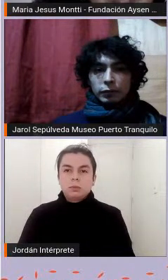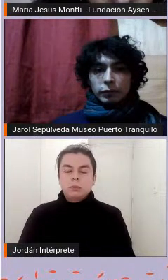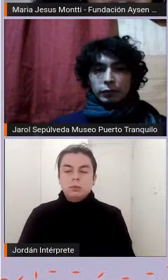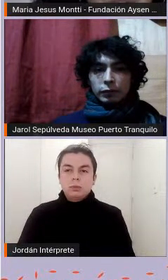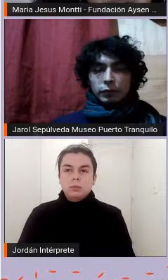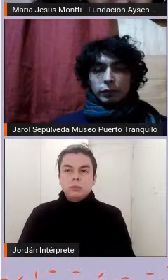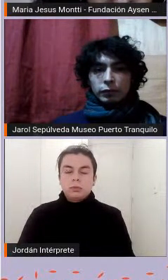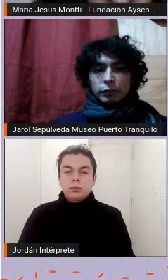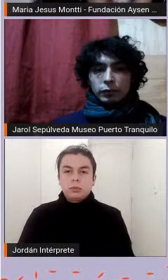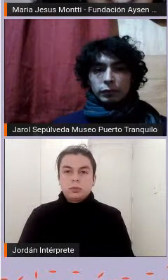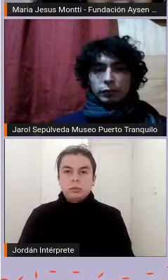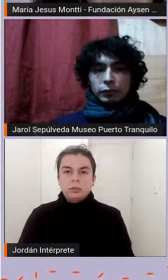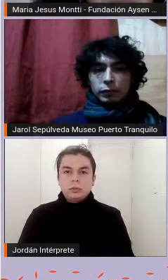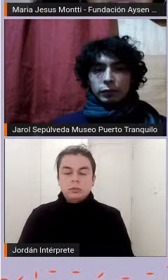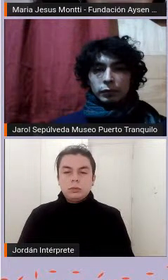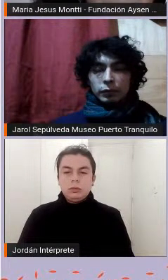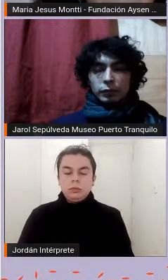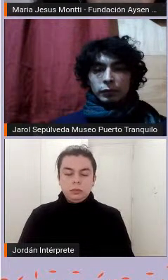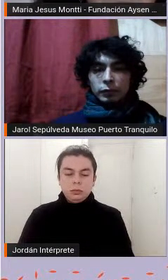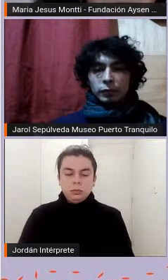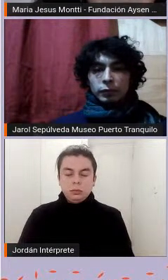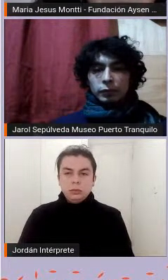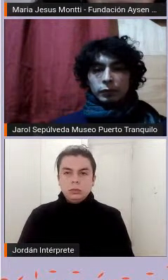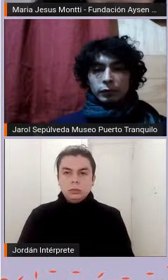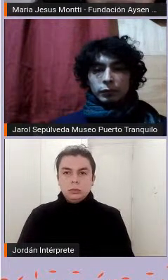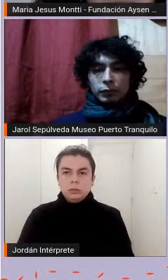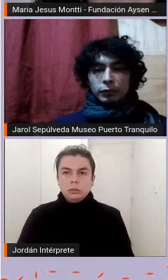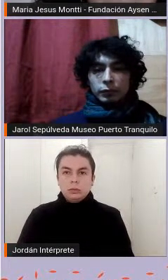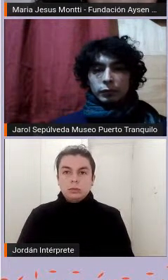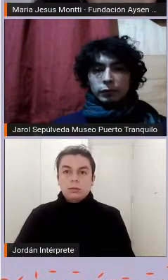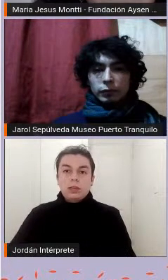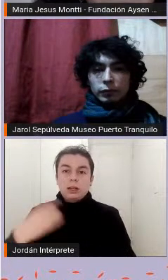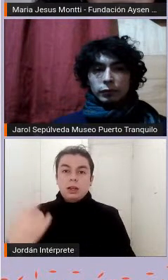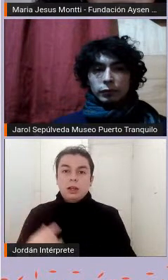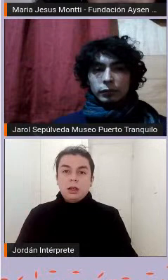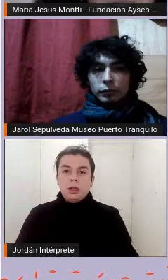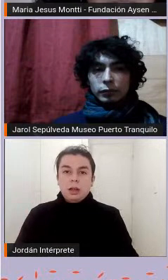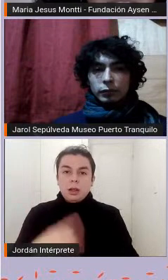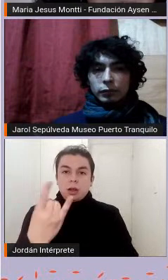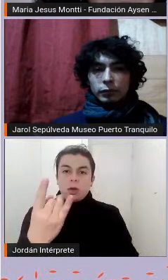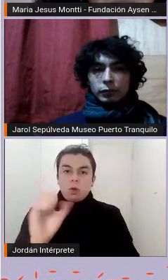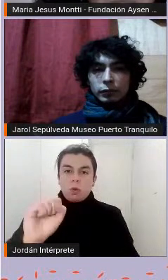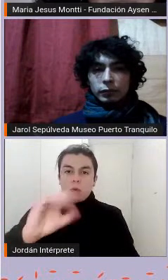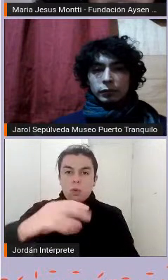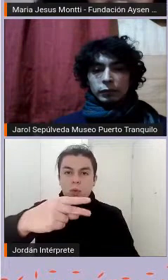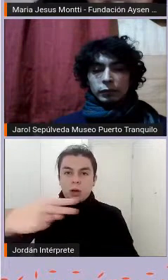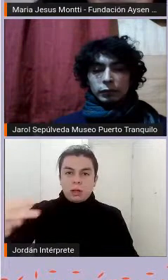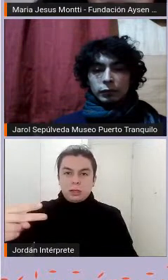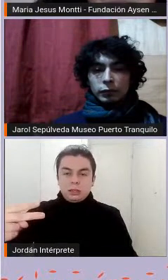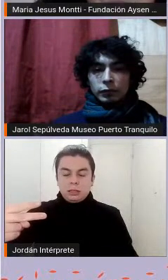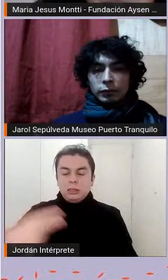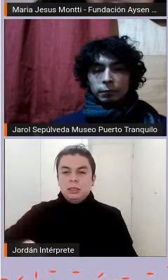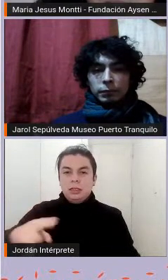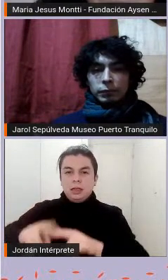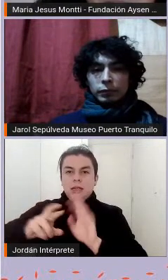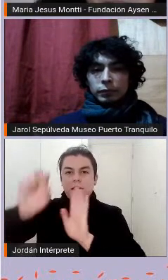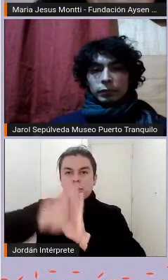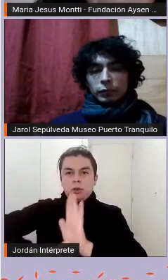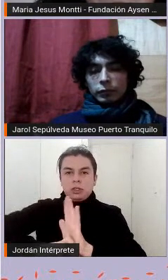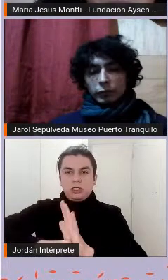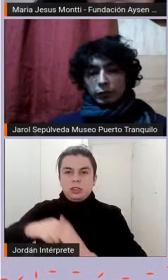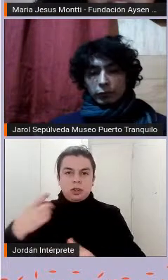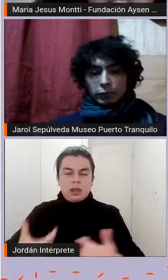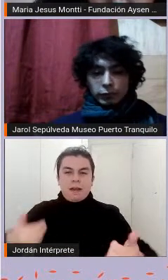dentro de un proyecto que es adjudicado por la Universidad Austral de Chile, que es un proyecto de vinculación